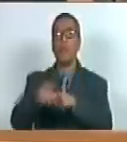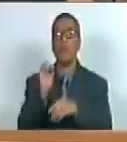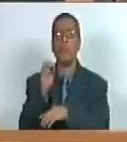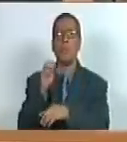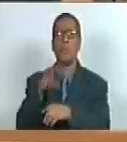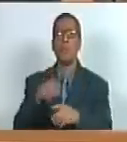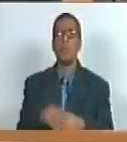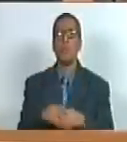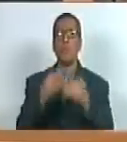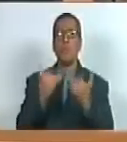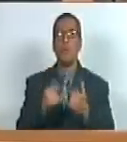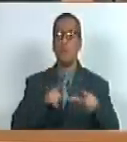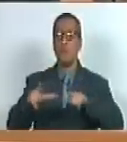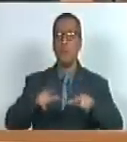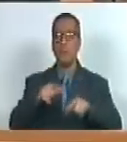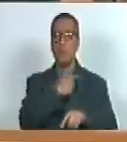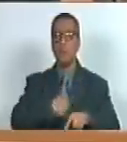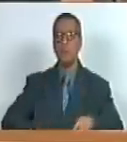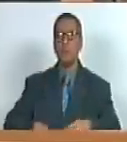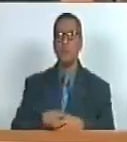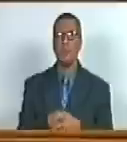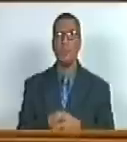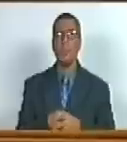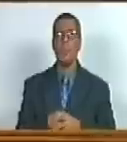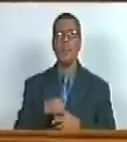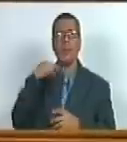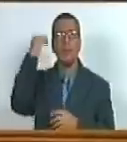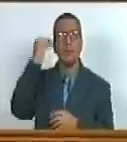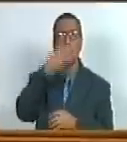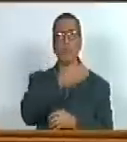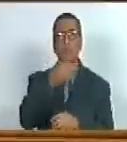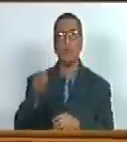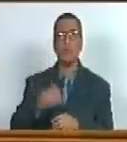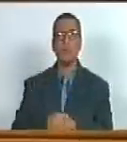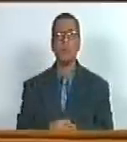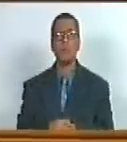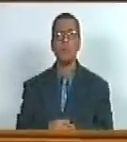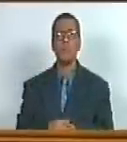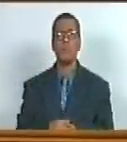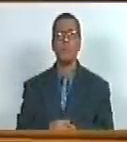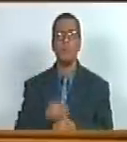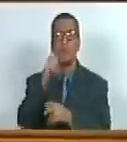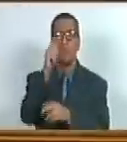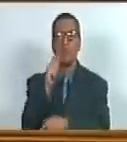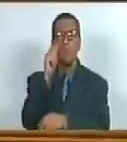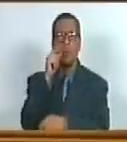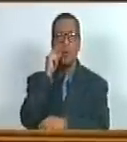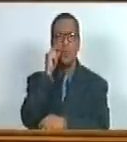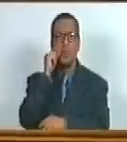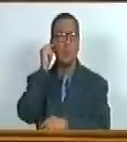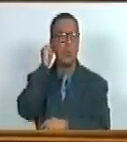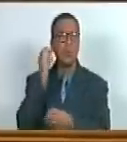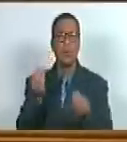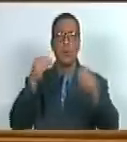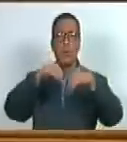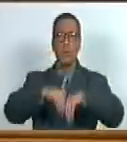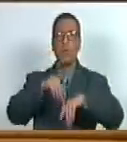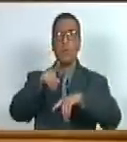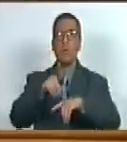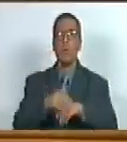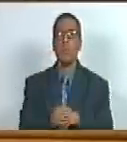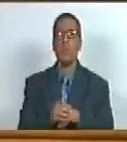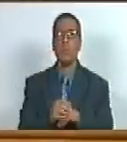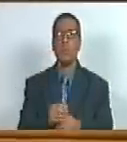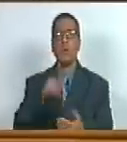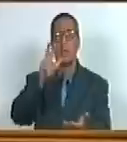sesión es todo ciudadano presidente en consideración las honorables diputadas y los diputados que estén de acuerdo con